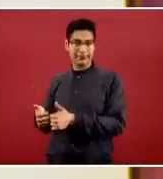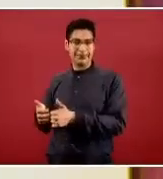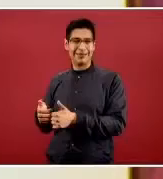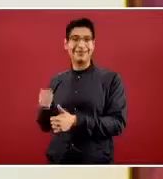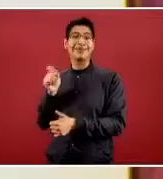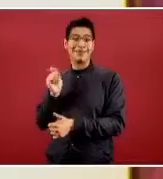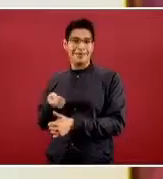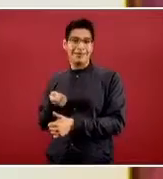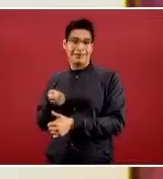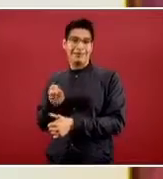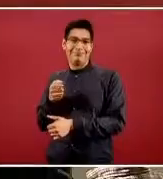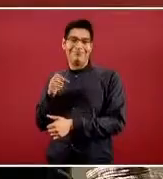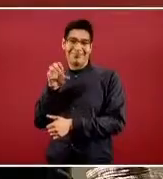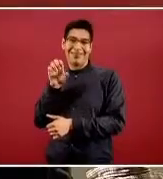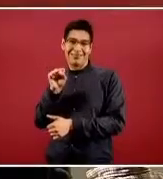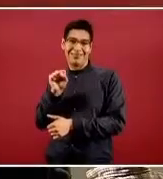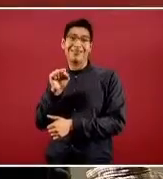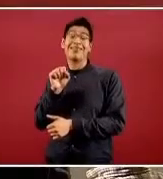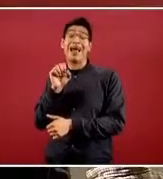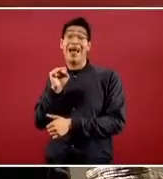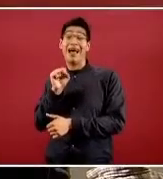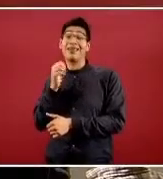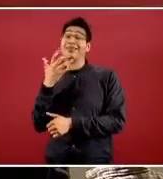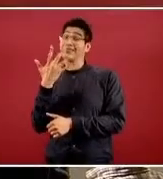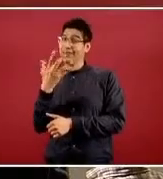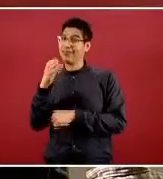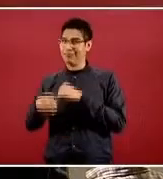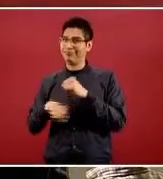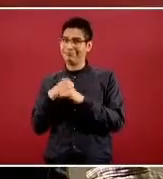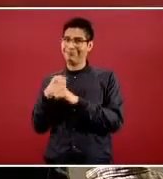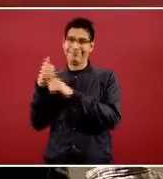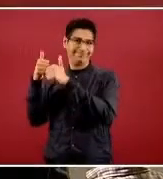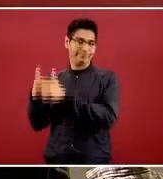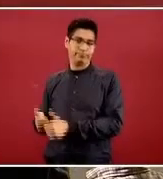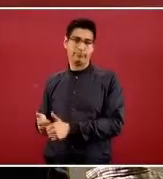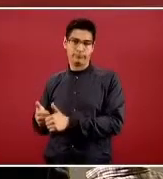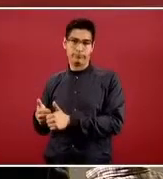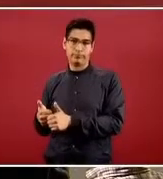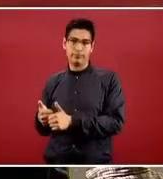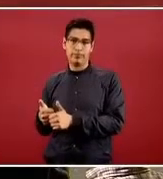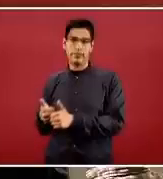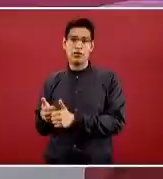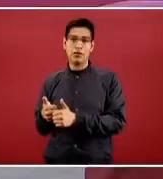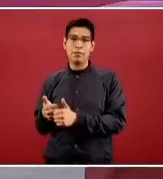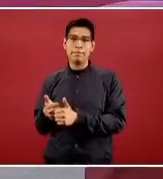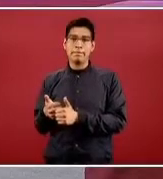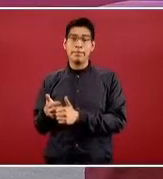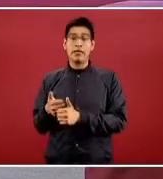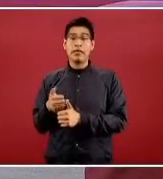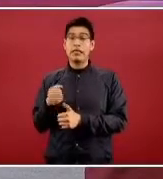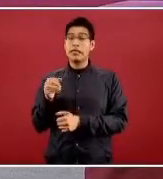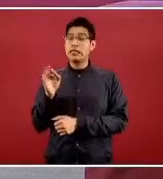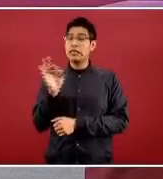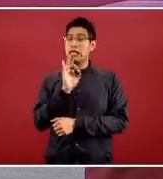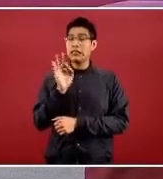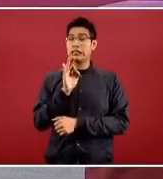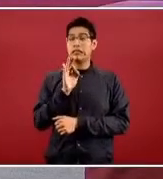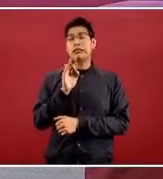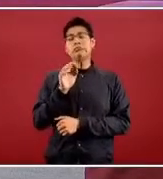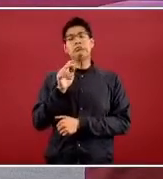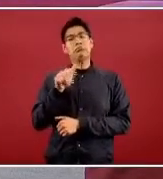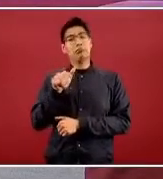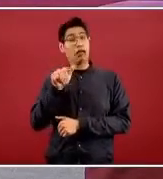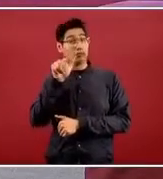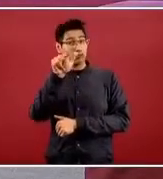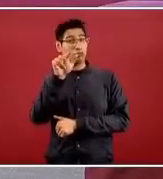mayores de 65 años. Y un 18% para efectos de las personas que tuvieron que ser atendidas de esta manera.